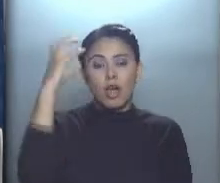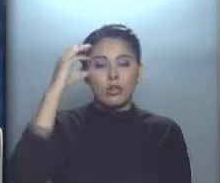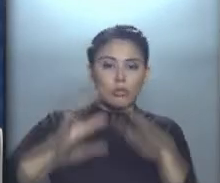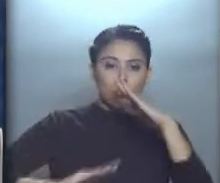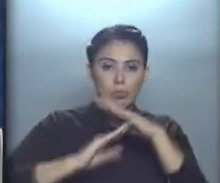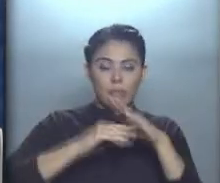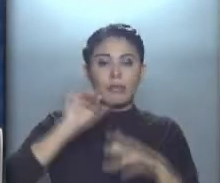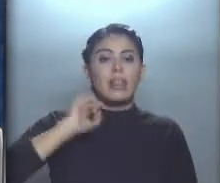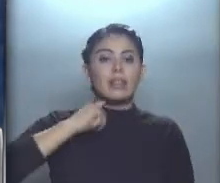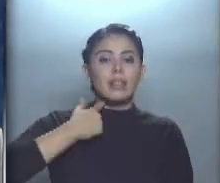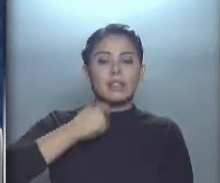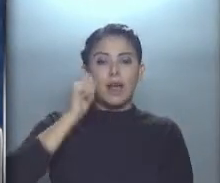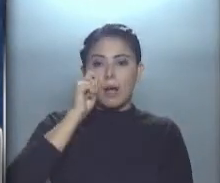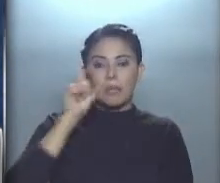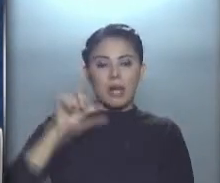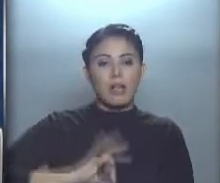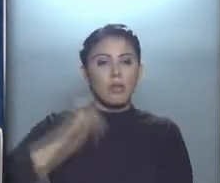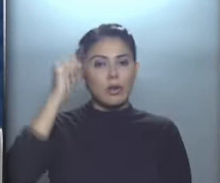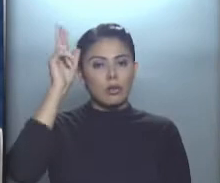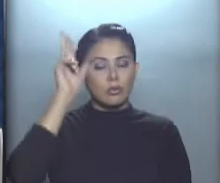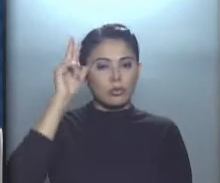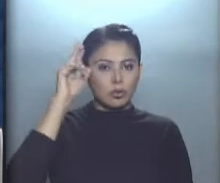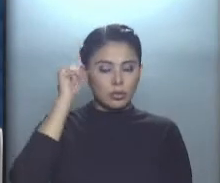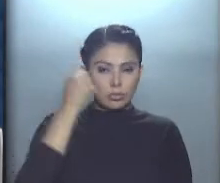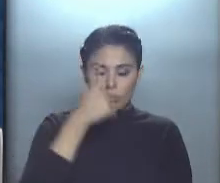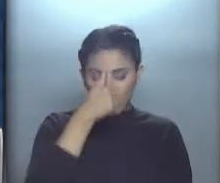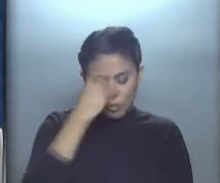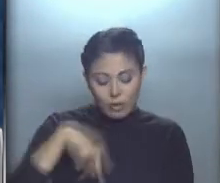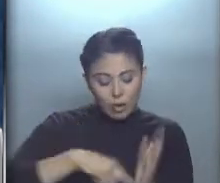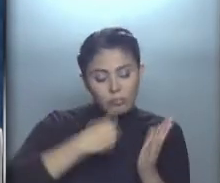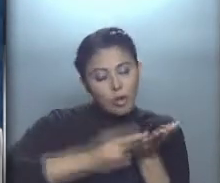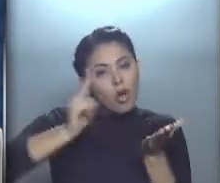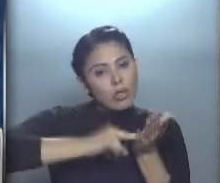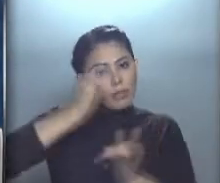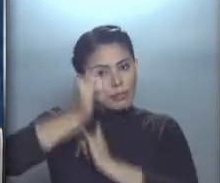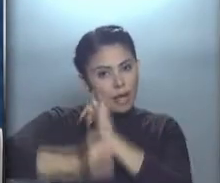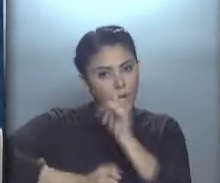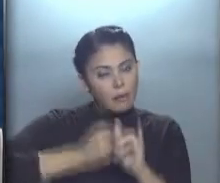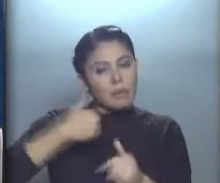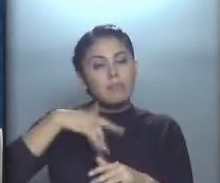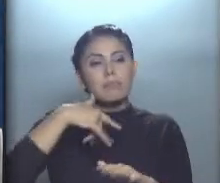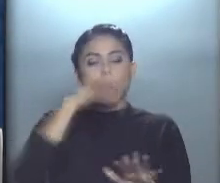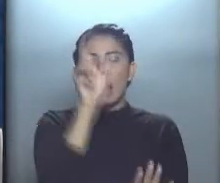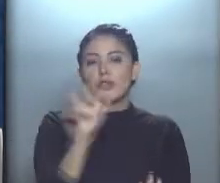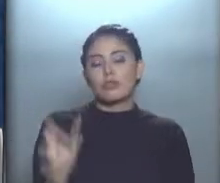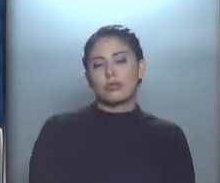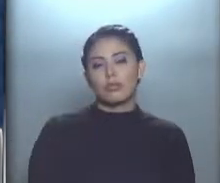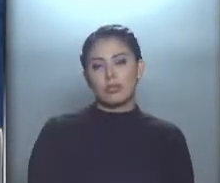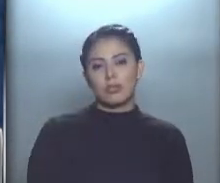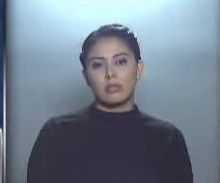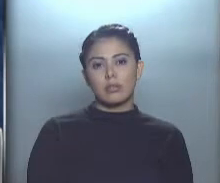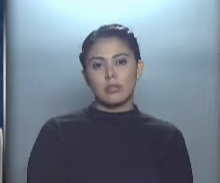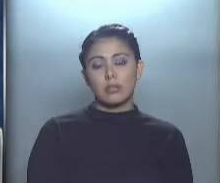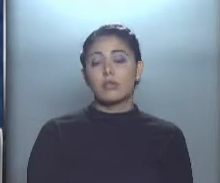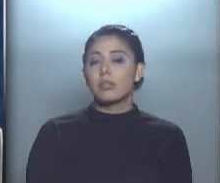Nación del 13 de abril de 1869, pero lo vuelvo a explicar. Y en este sentido, ya con un sentido más humano,